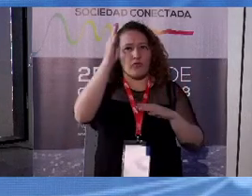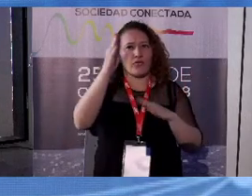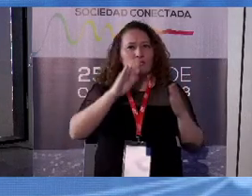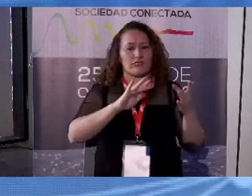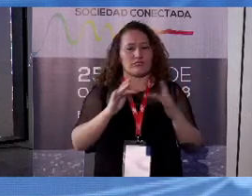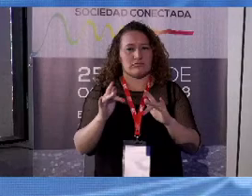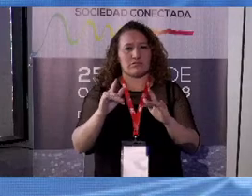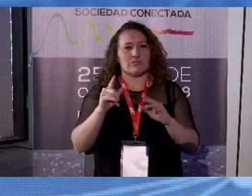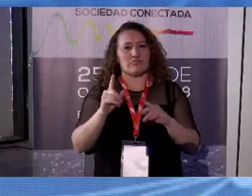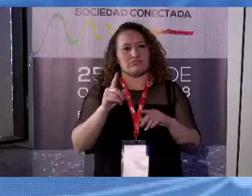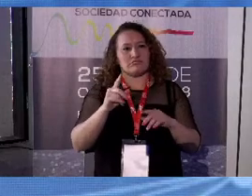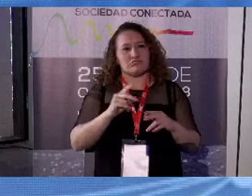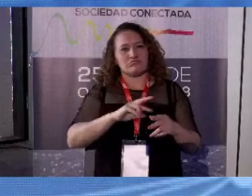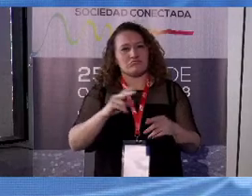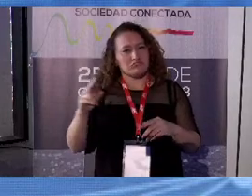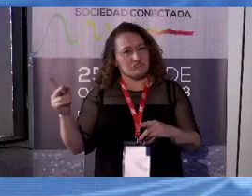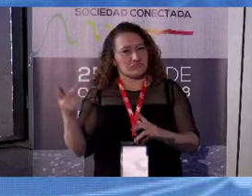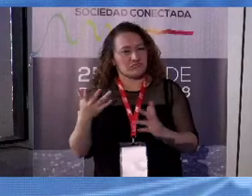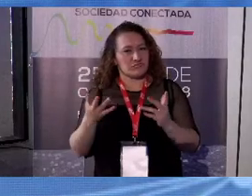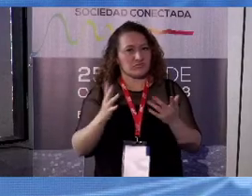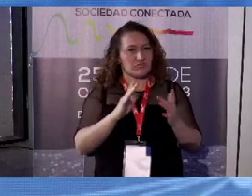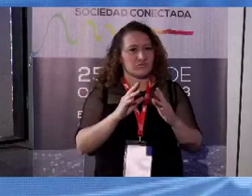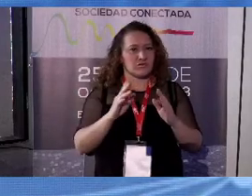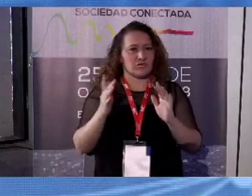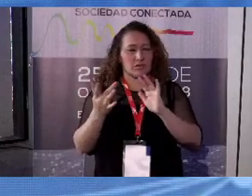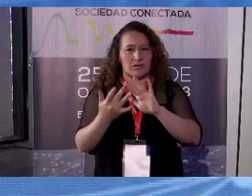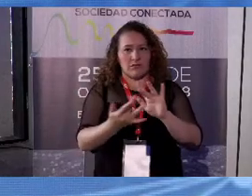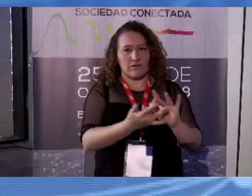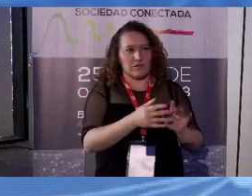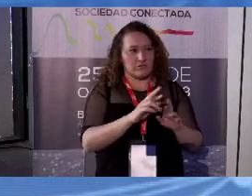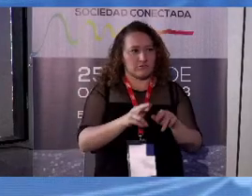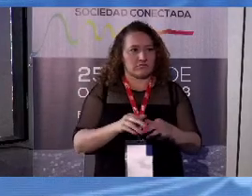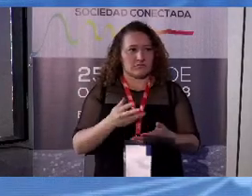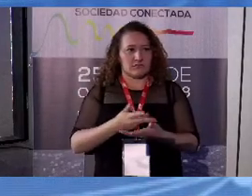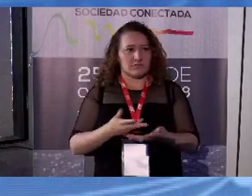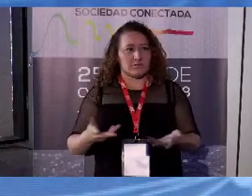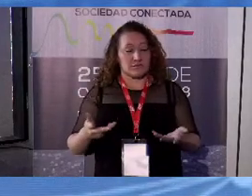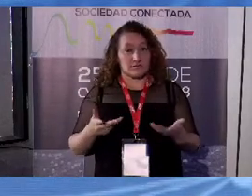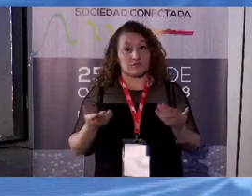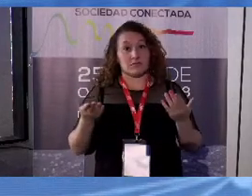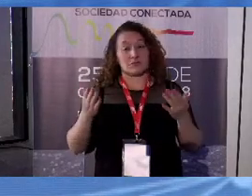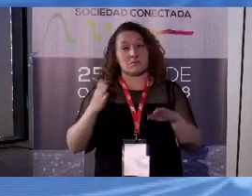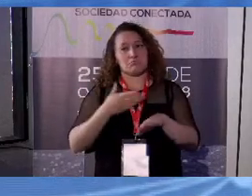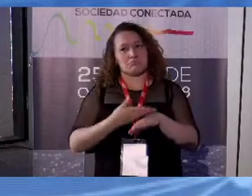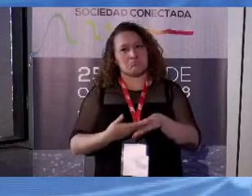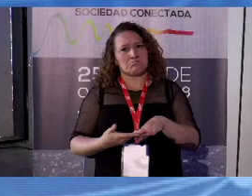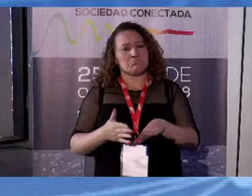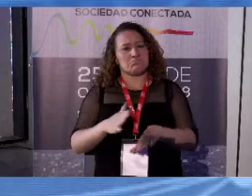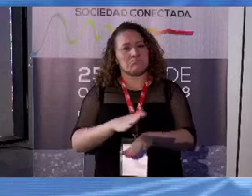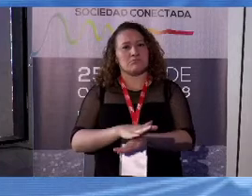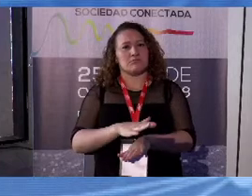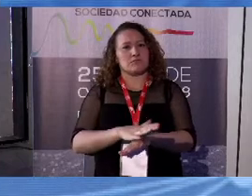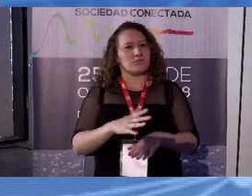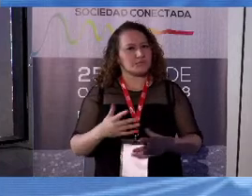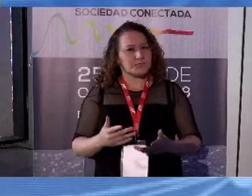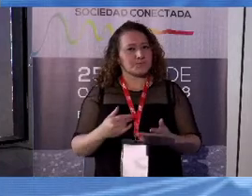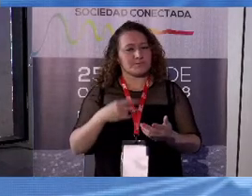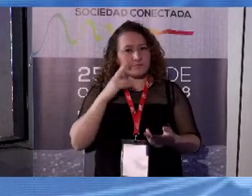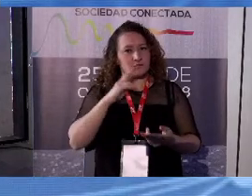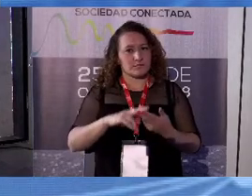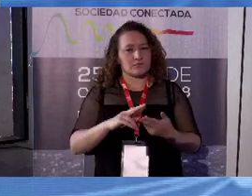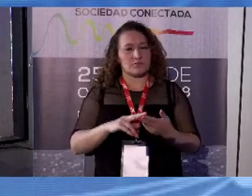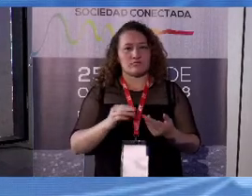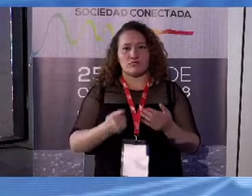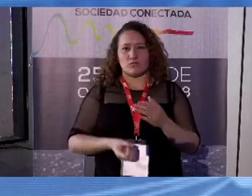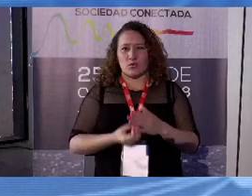alternativas de conectividad e internet del de las cosas en horas de la tarde tendremos la oportunidad de conocer sobre